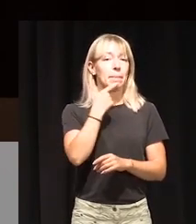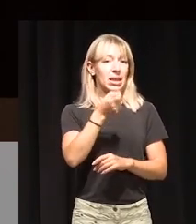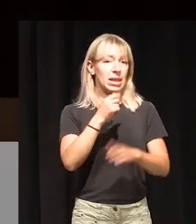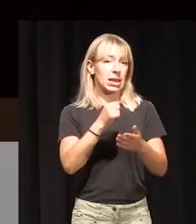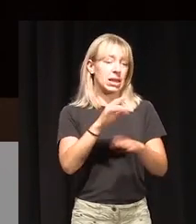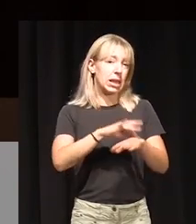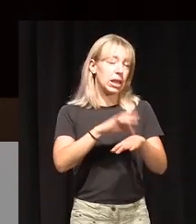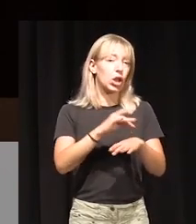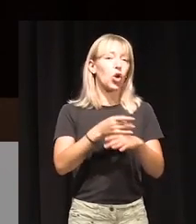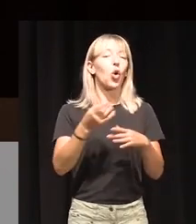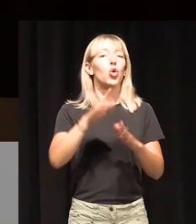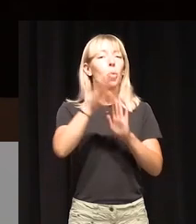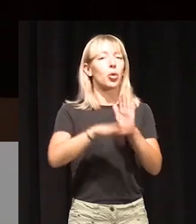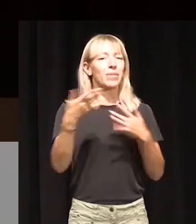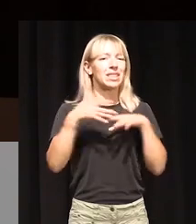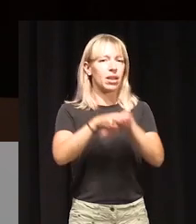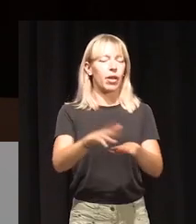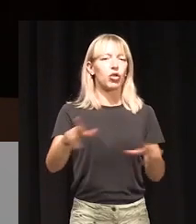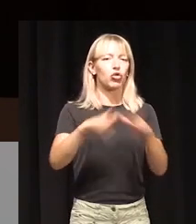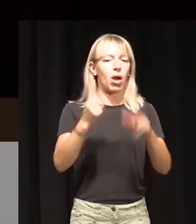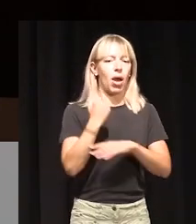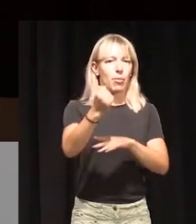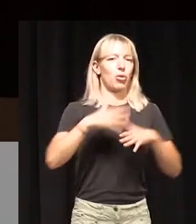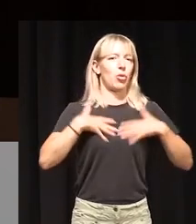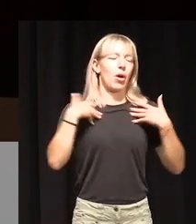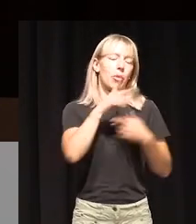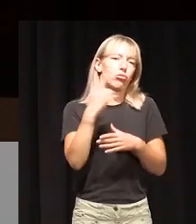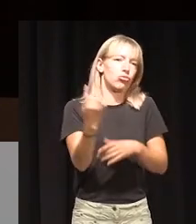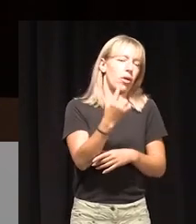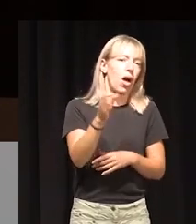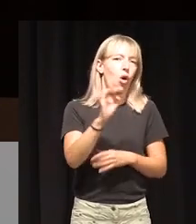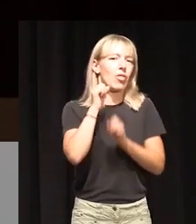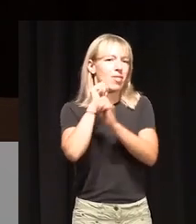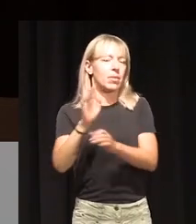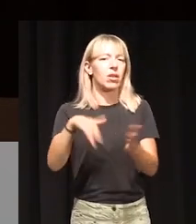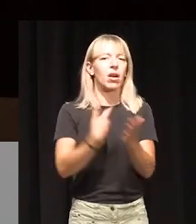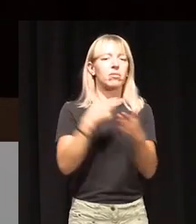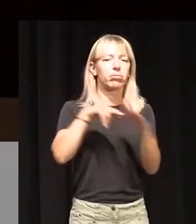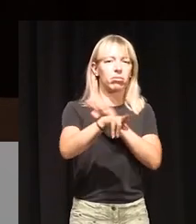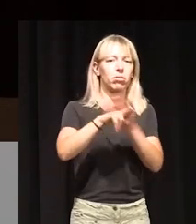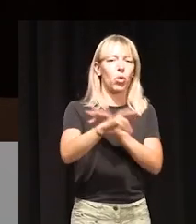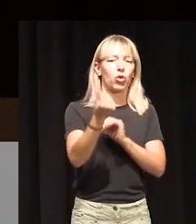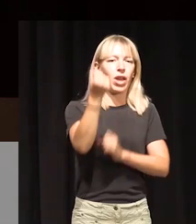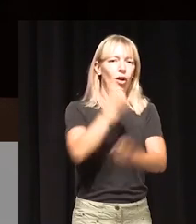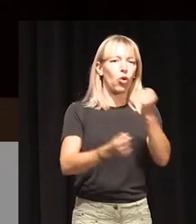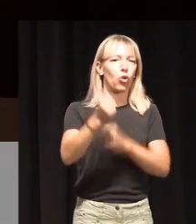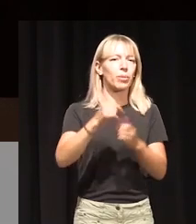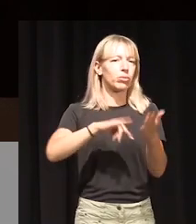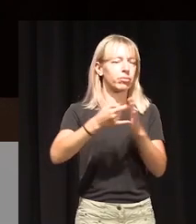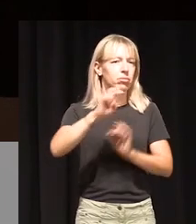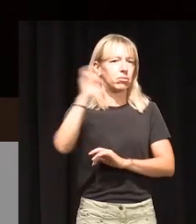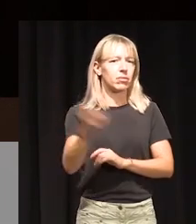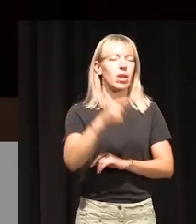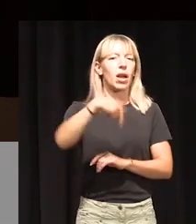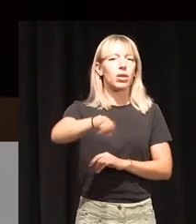médicos, programas de integración social, los apoyos emocionales a la soledad o a la dependencia, incluso los recursos económicos y logísticos son